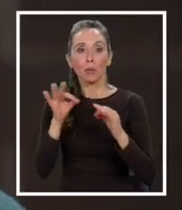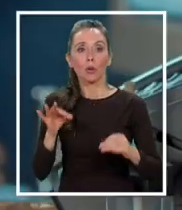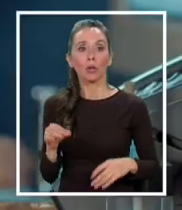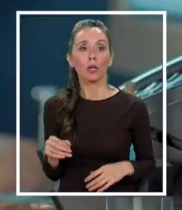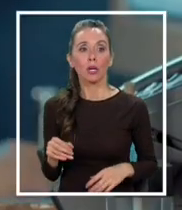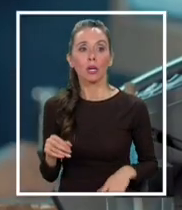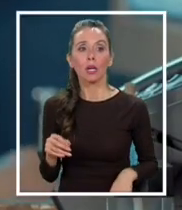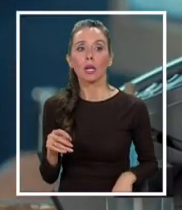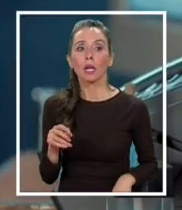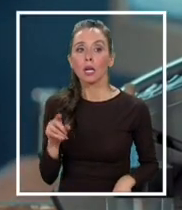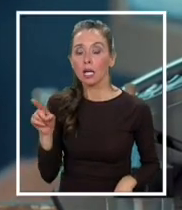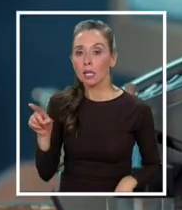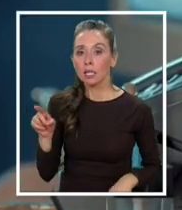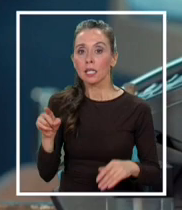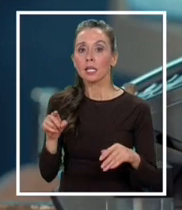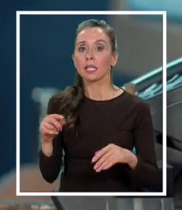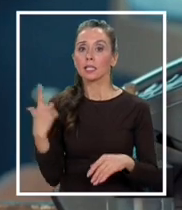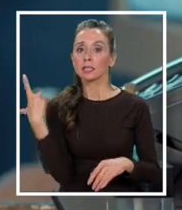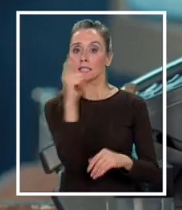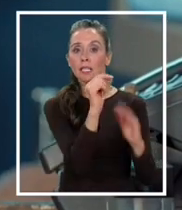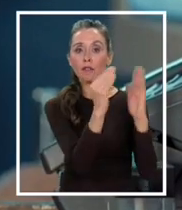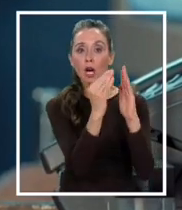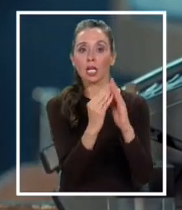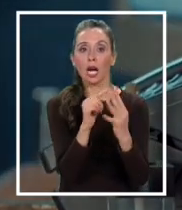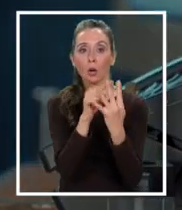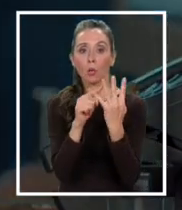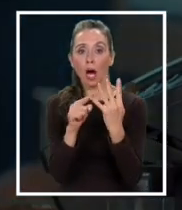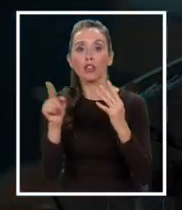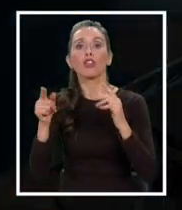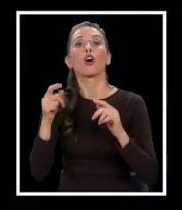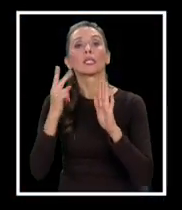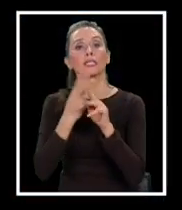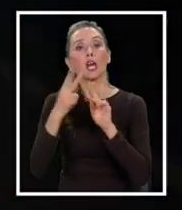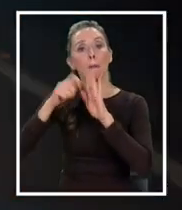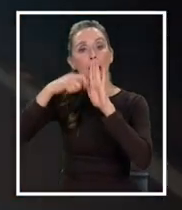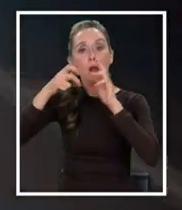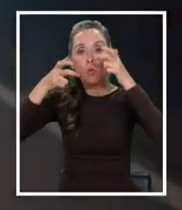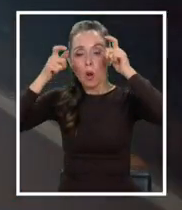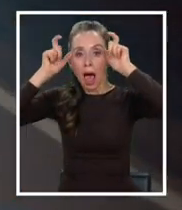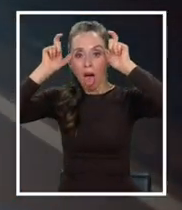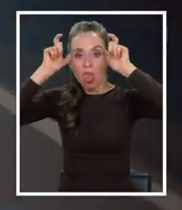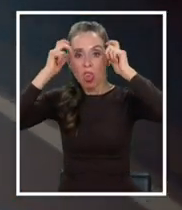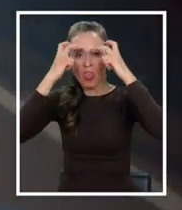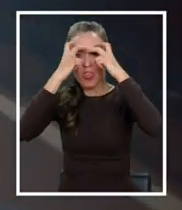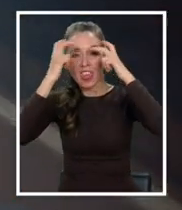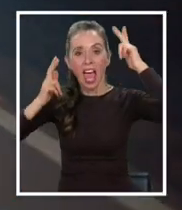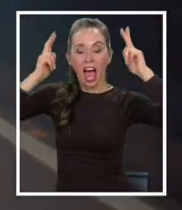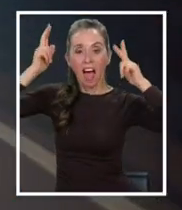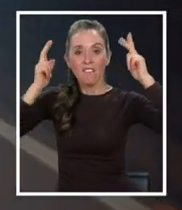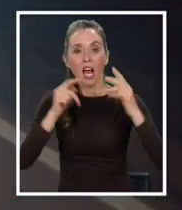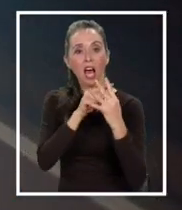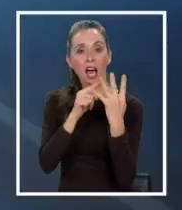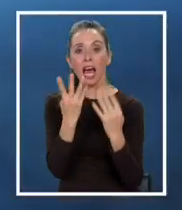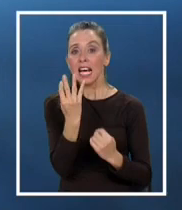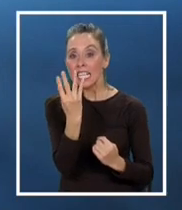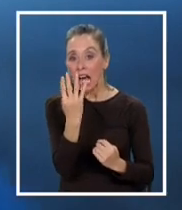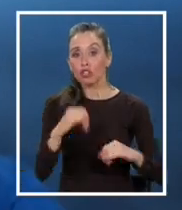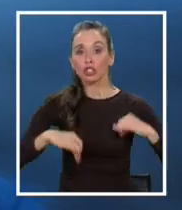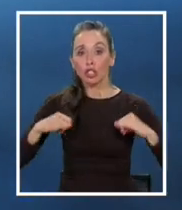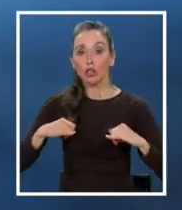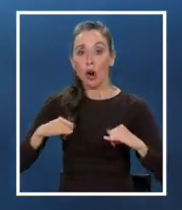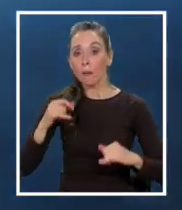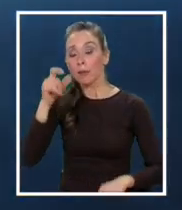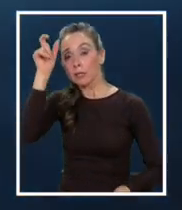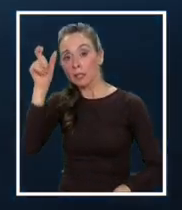Ella... No me diga que se fue a la casa. Ya van 4 ya. Diablada es la película chilena que retrata la historia de 14 jóvenes